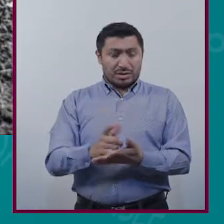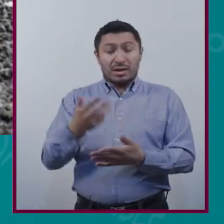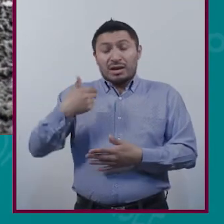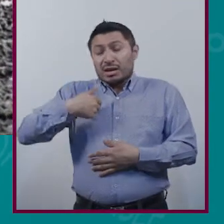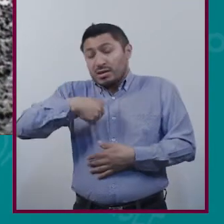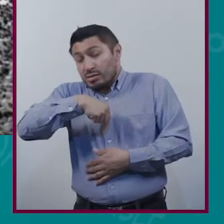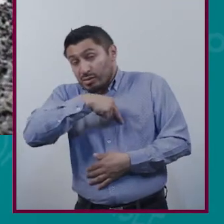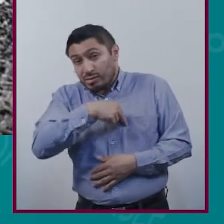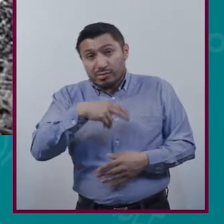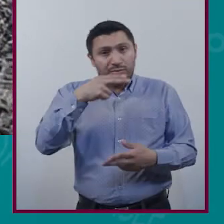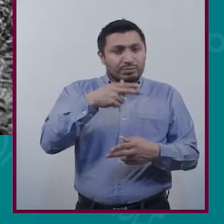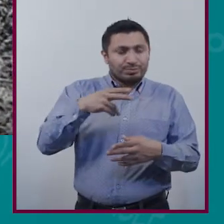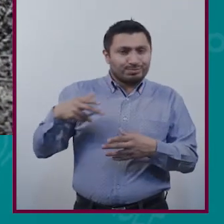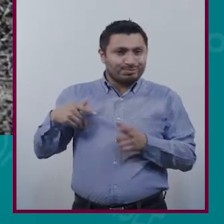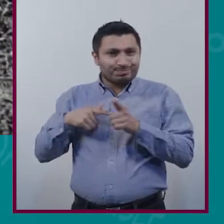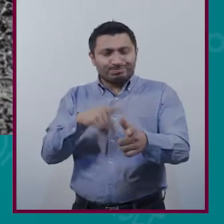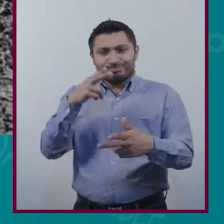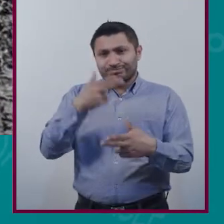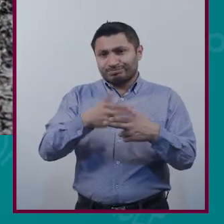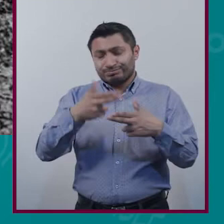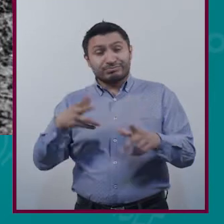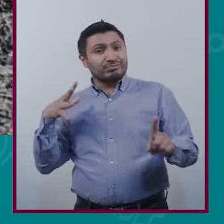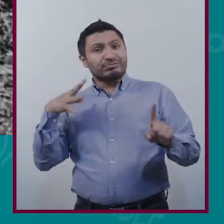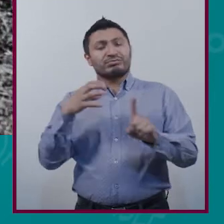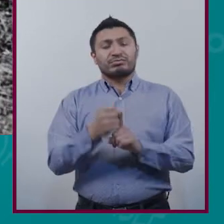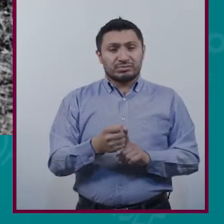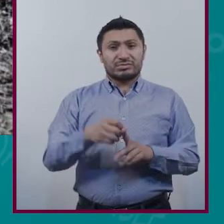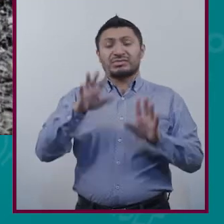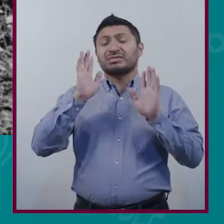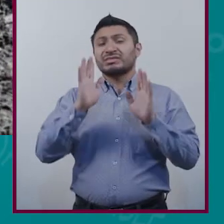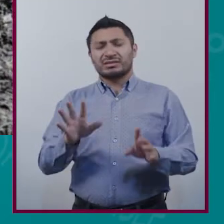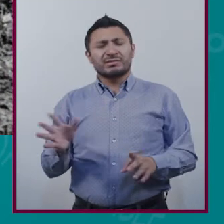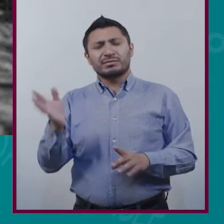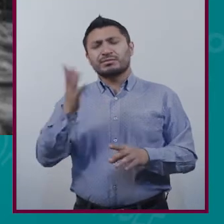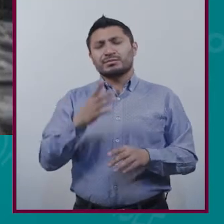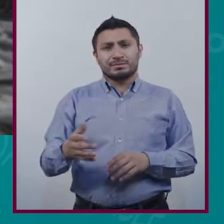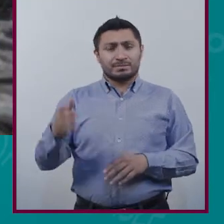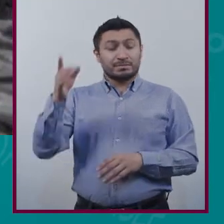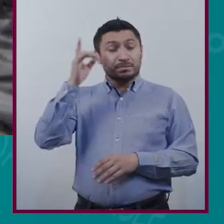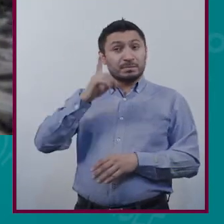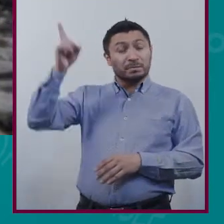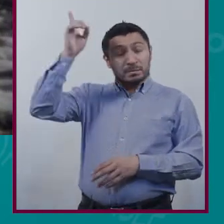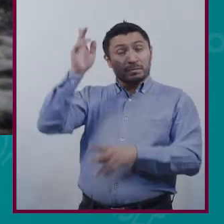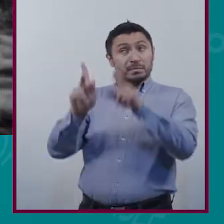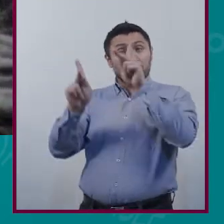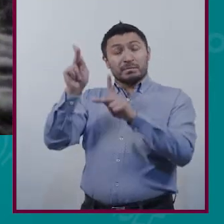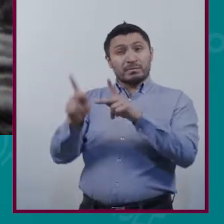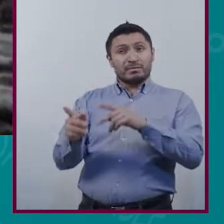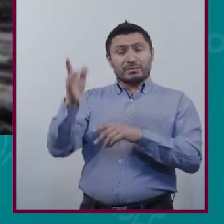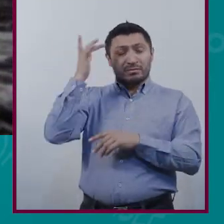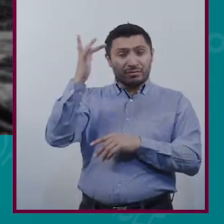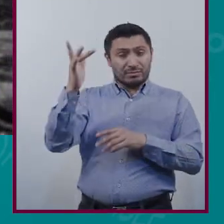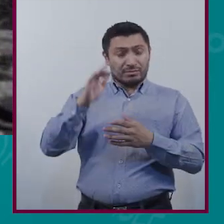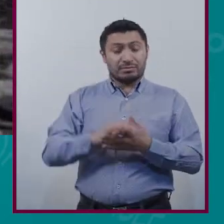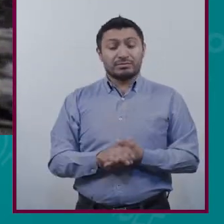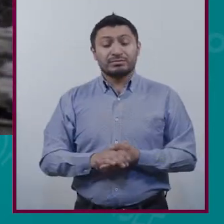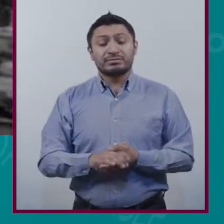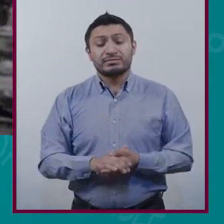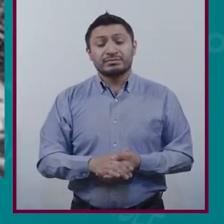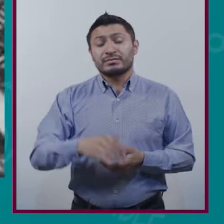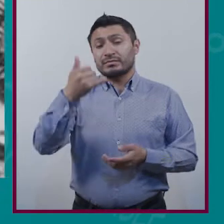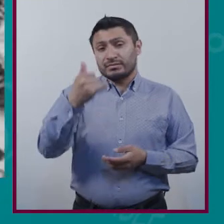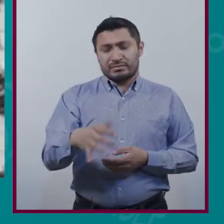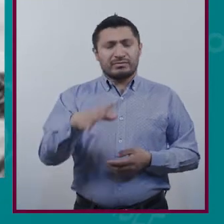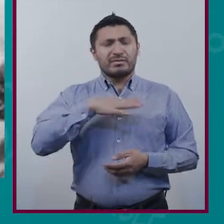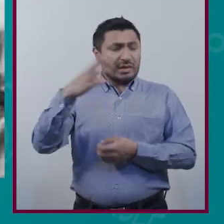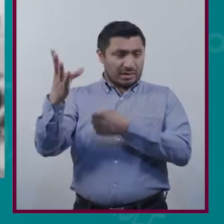cejaremos hasta verlo conseguido. Después de haber consultado a nuestro Santísimo Padre, su Santidad Pío XI, y obtenida